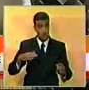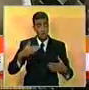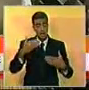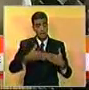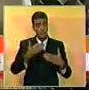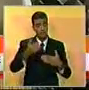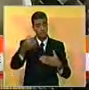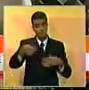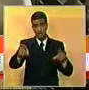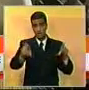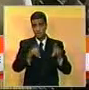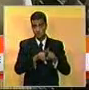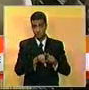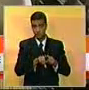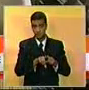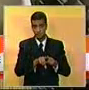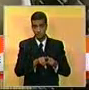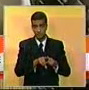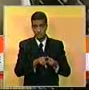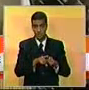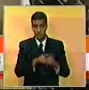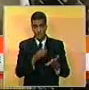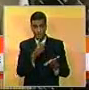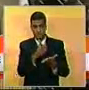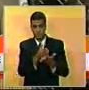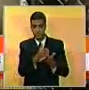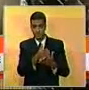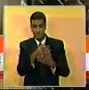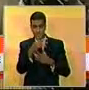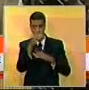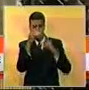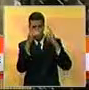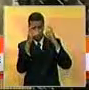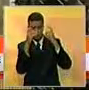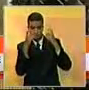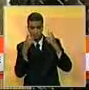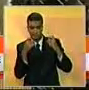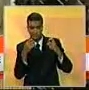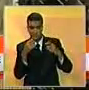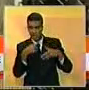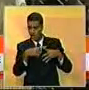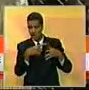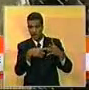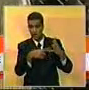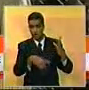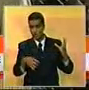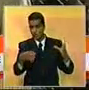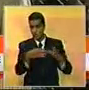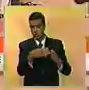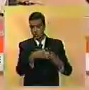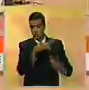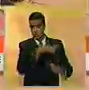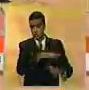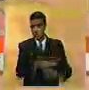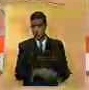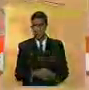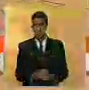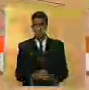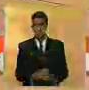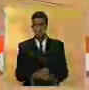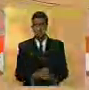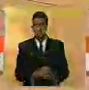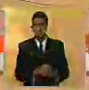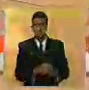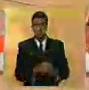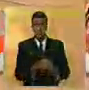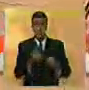mientras esto sea así, persistirá la incertidumbre en algunos de nuestros grupos sociales. En la transmisión